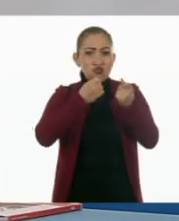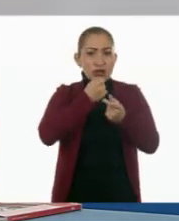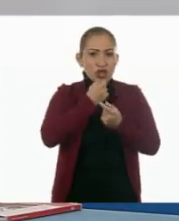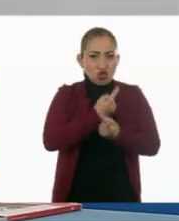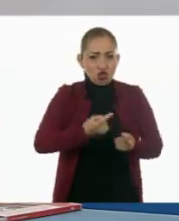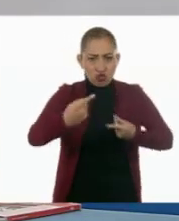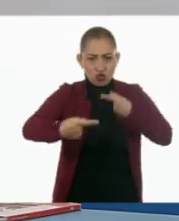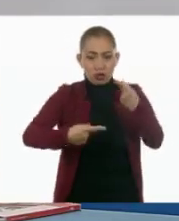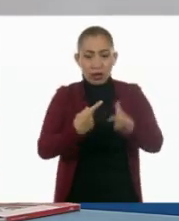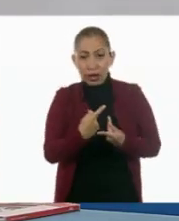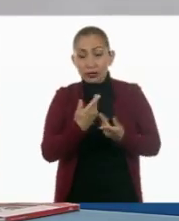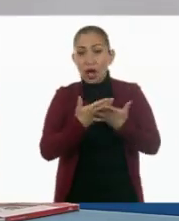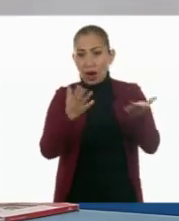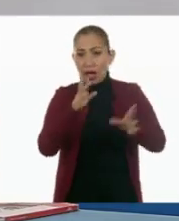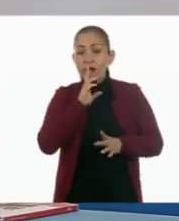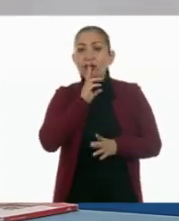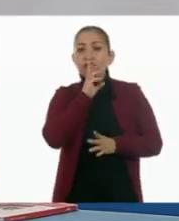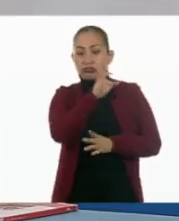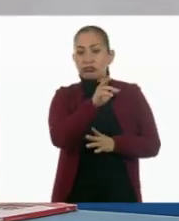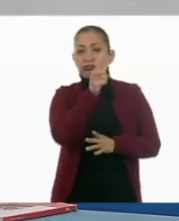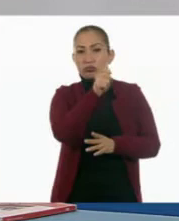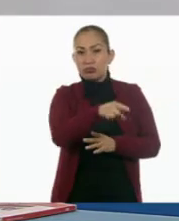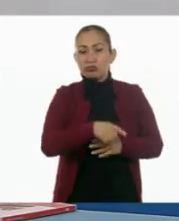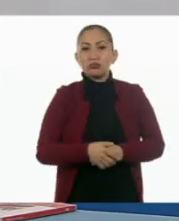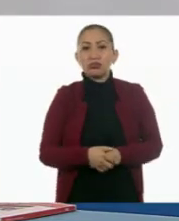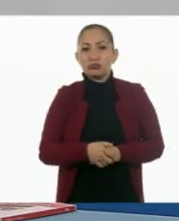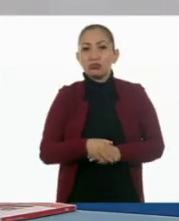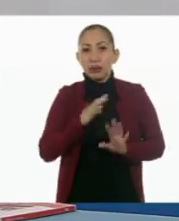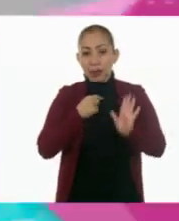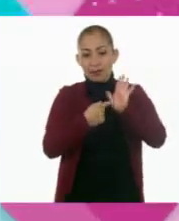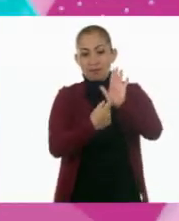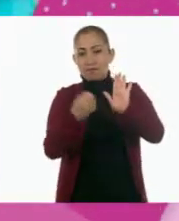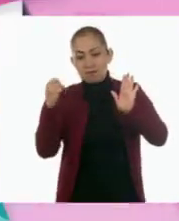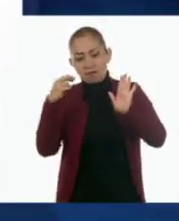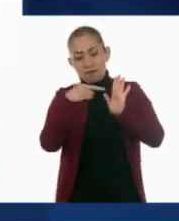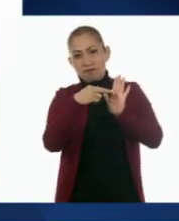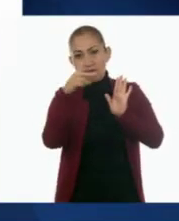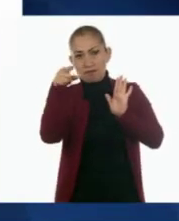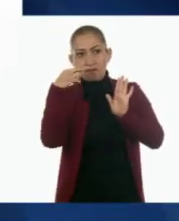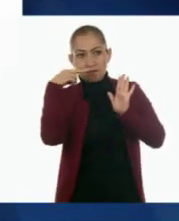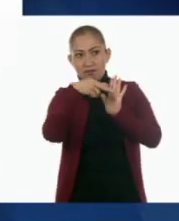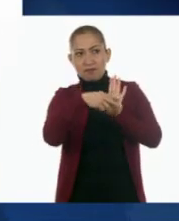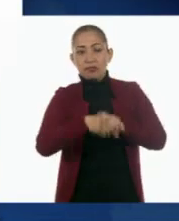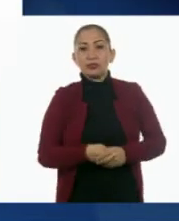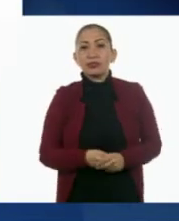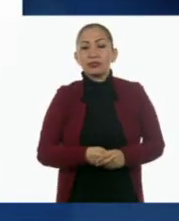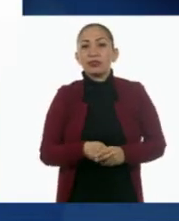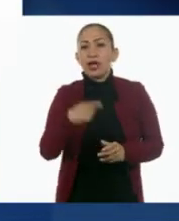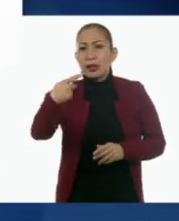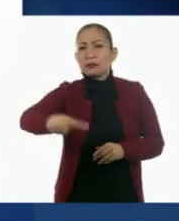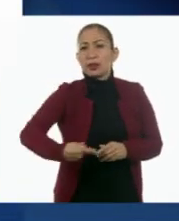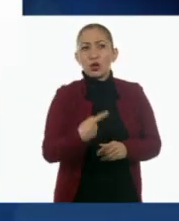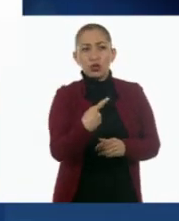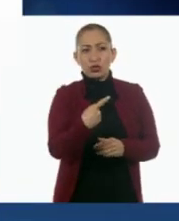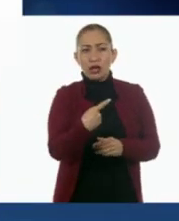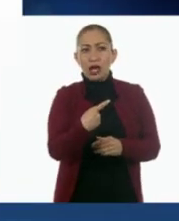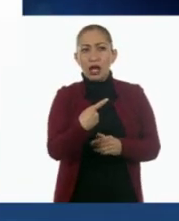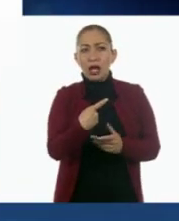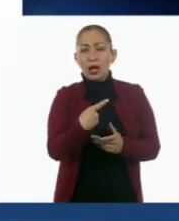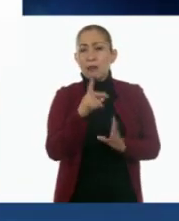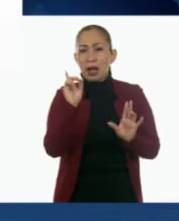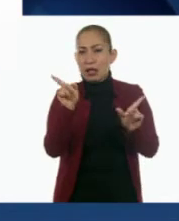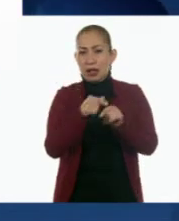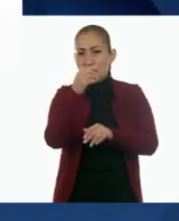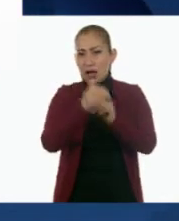Uh-huh. Entonces, vamos a contestarlas, María. Sí. Se van a estar proyectando. Muy bien. Ellos nos preguntaban, ya nada más